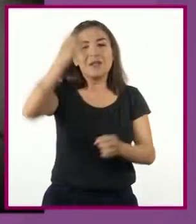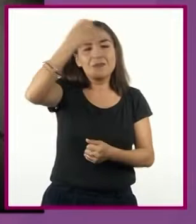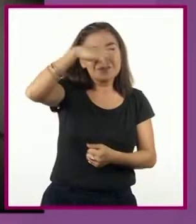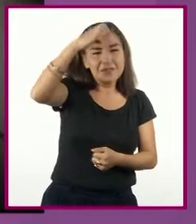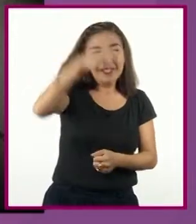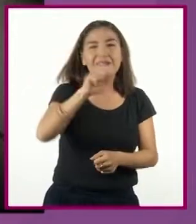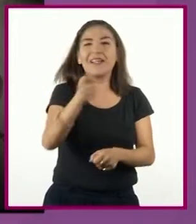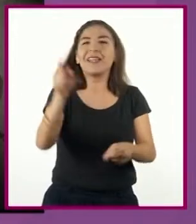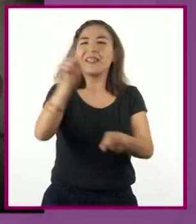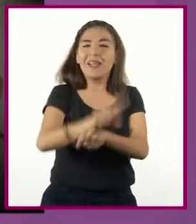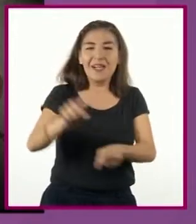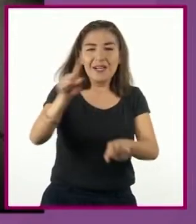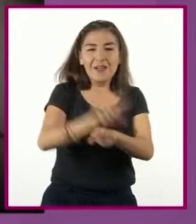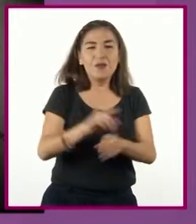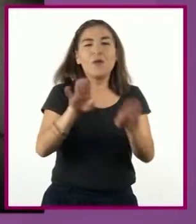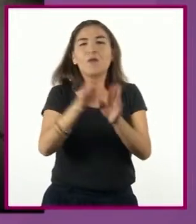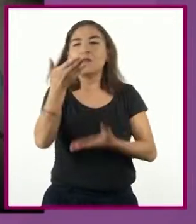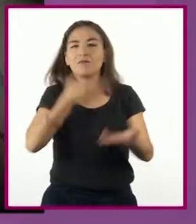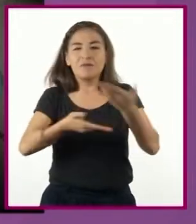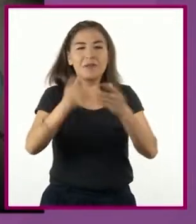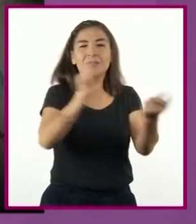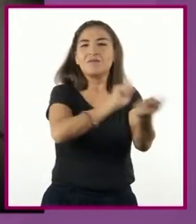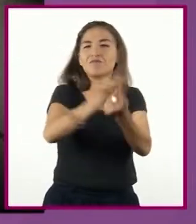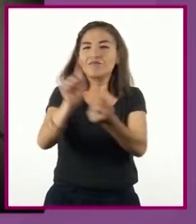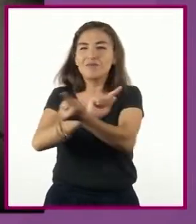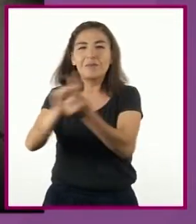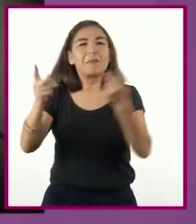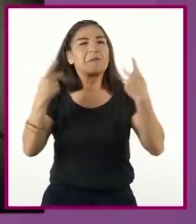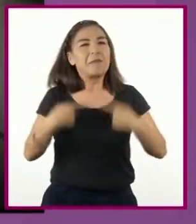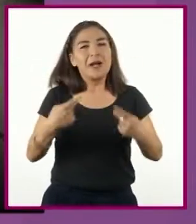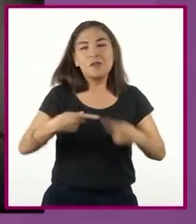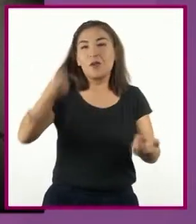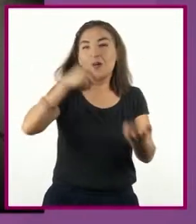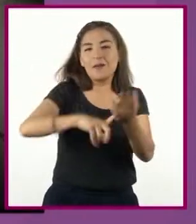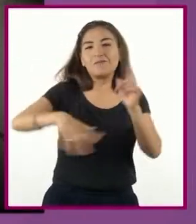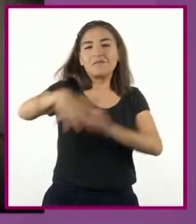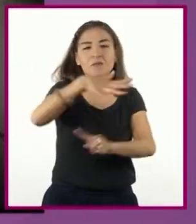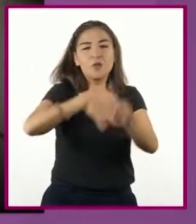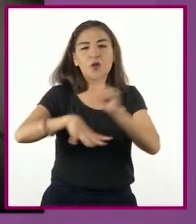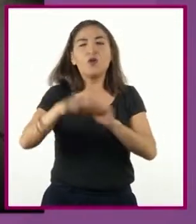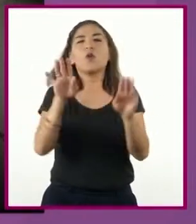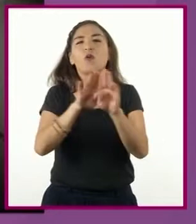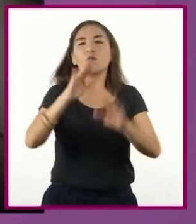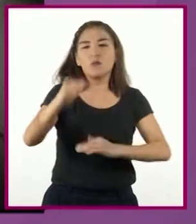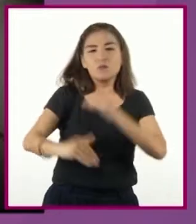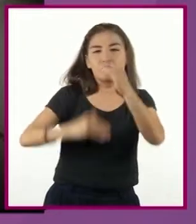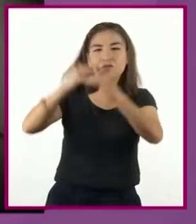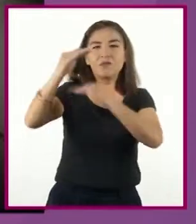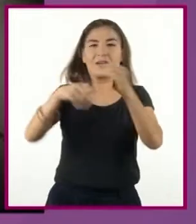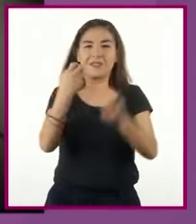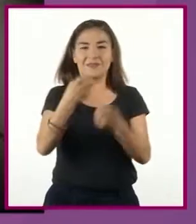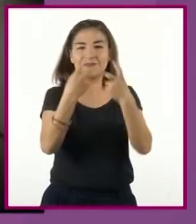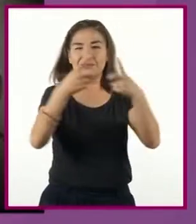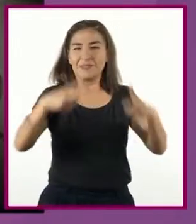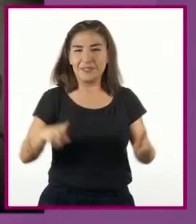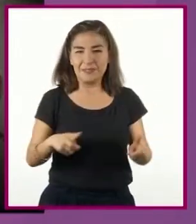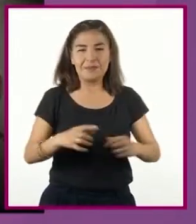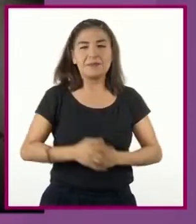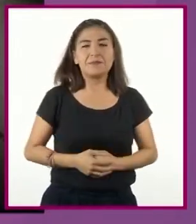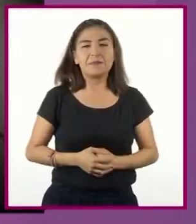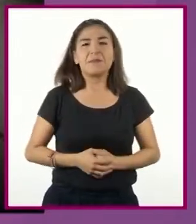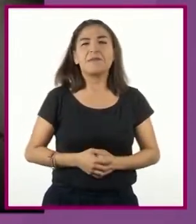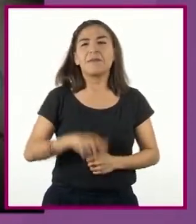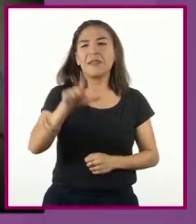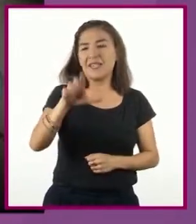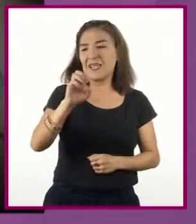que adquirimos, de las relaciones que establecemos con las personas que nos rodean y del ambiente en que crecemos y nos desarrollamos. Al respecto, Leon